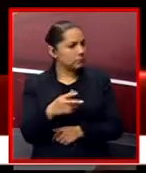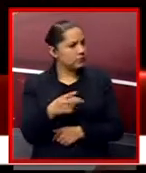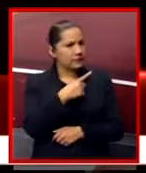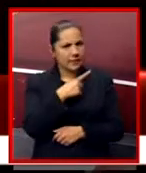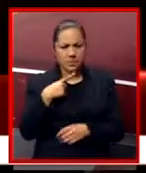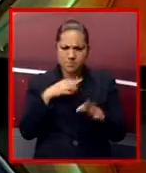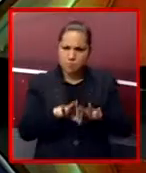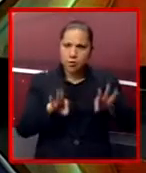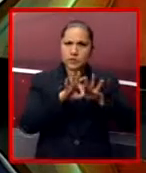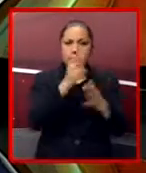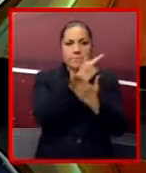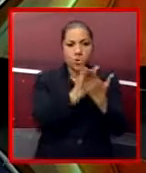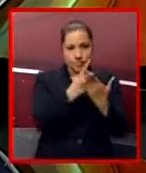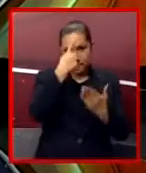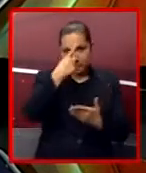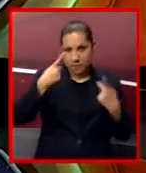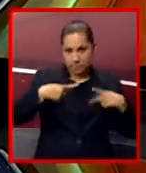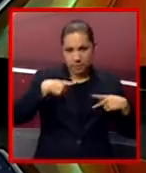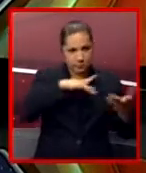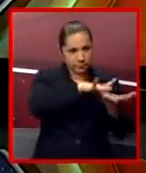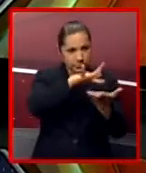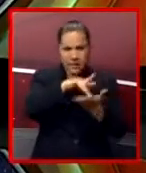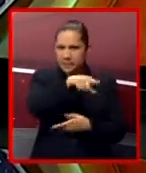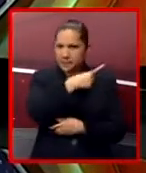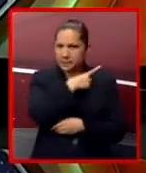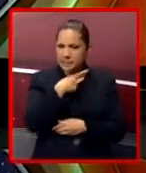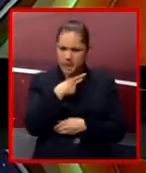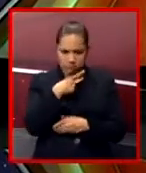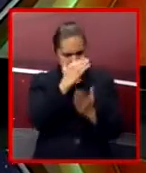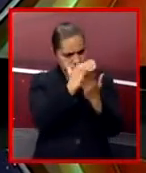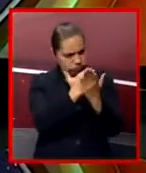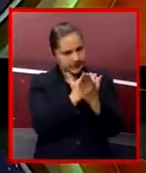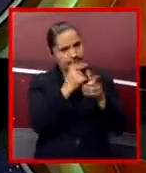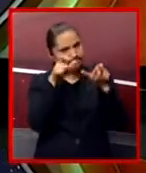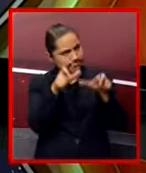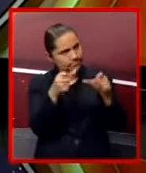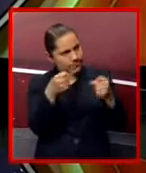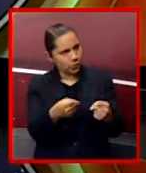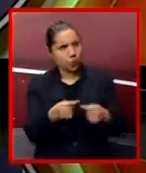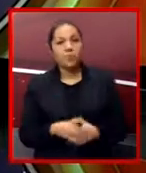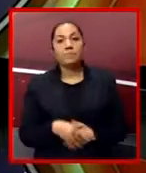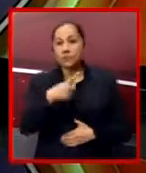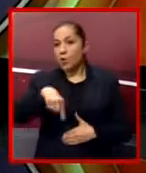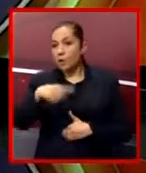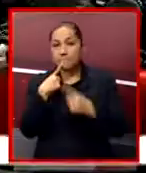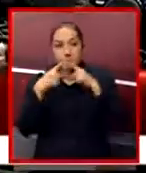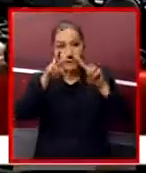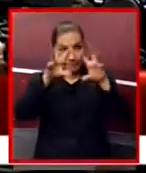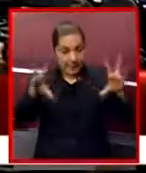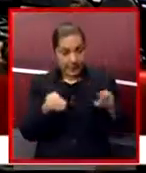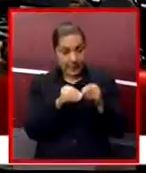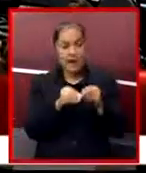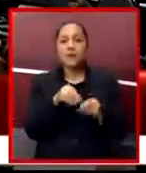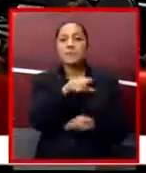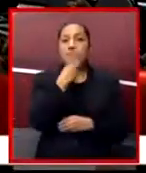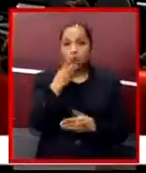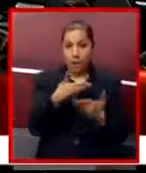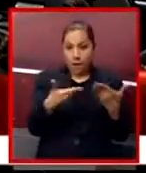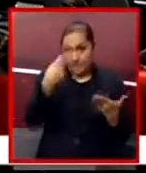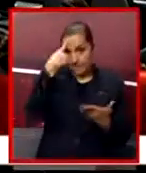sociales. Terminado el debate en lo general, la mesa directiva informó que para la discusión en lo particular se